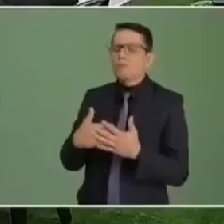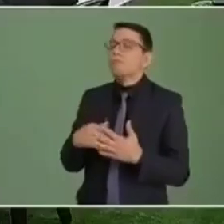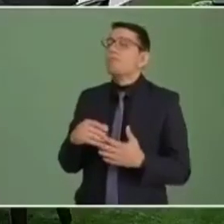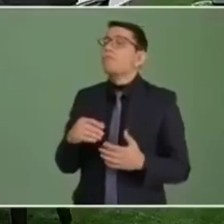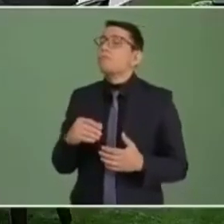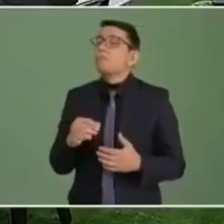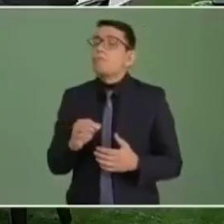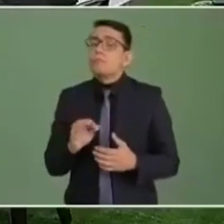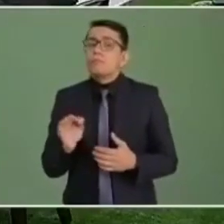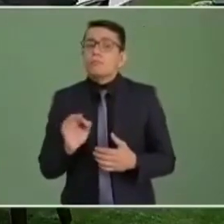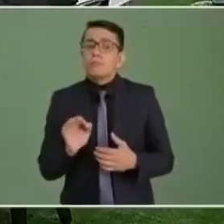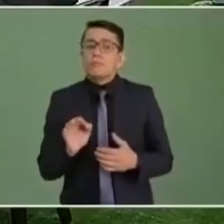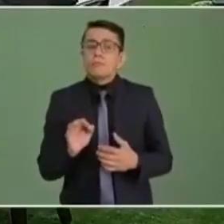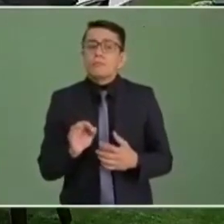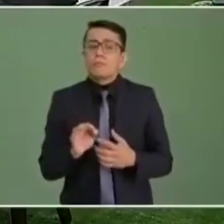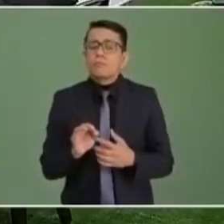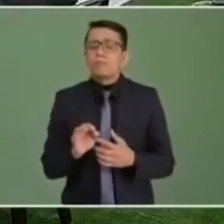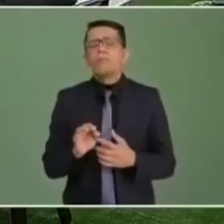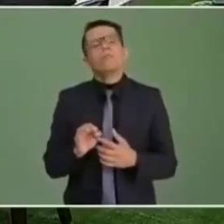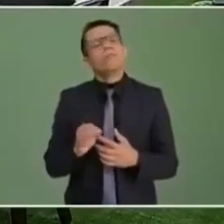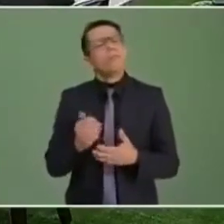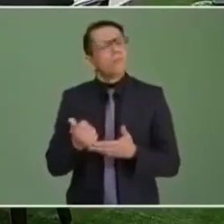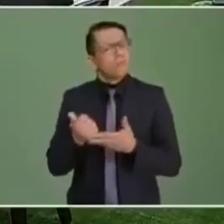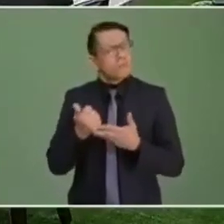cuando los de arriba